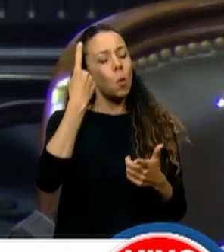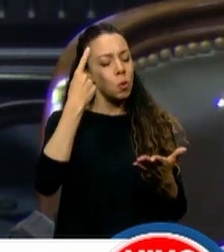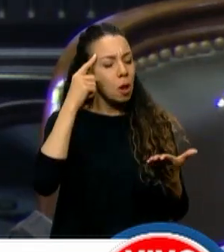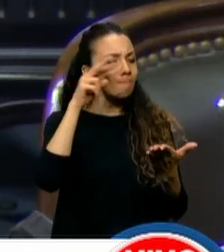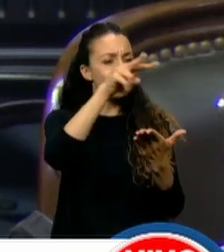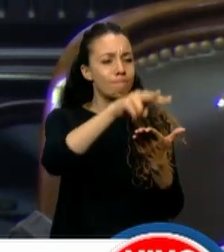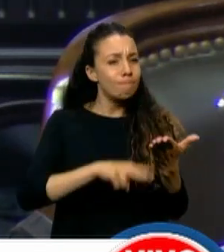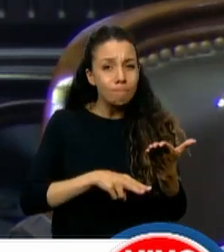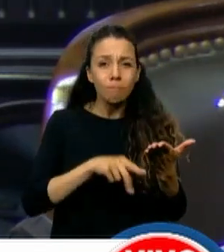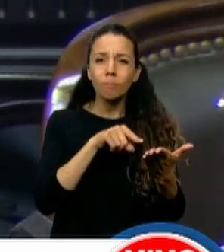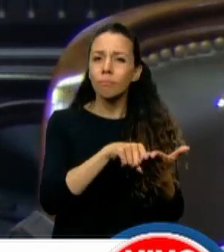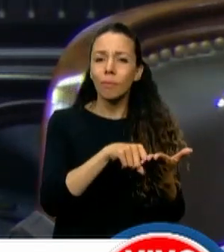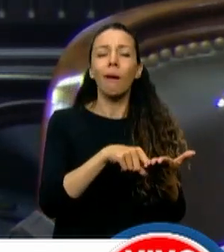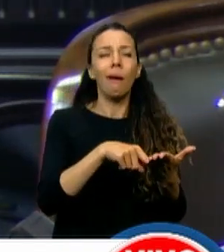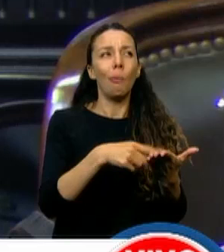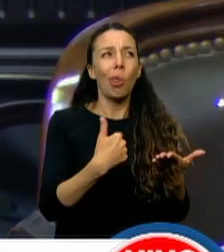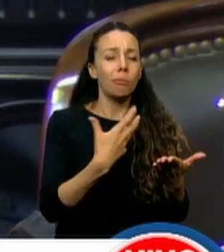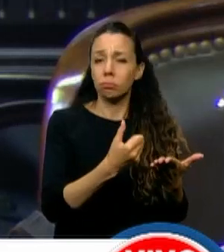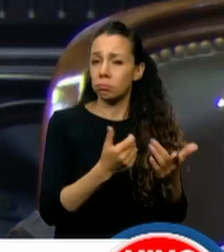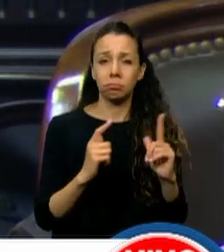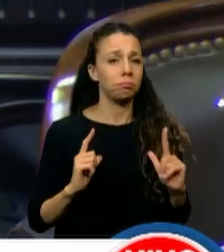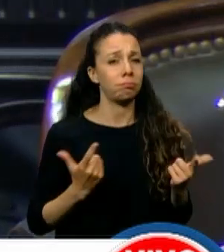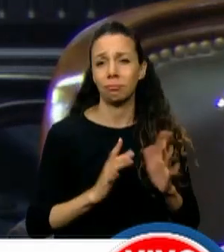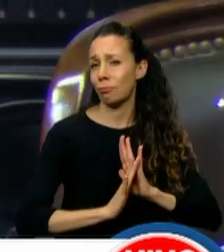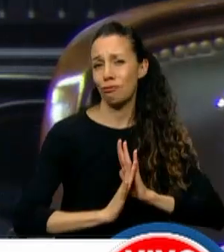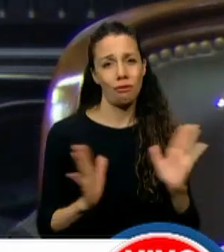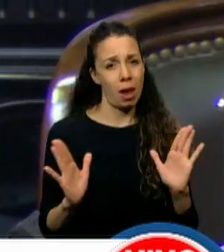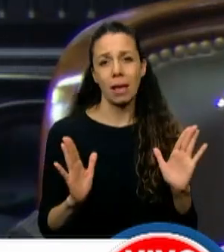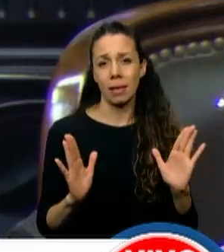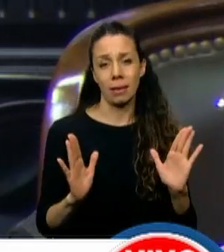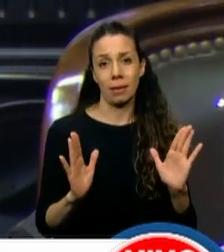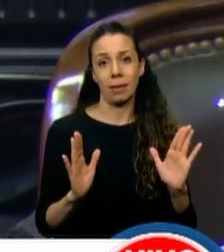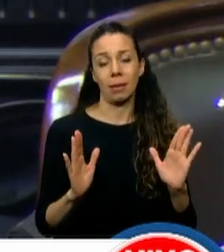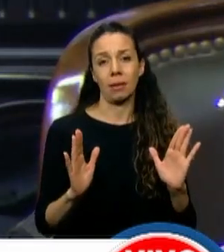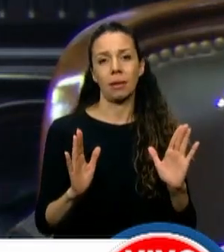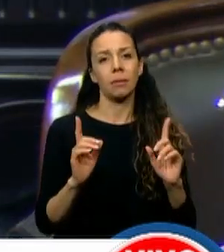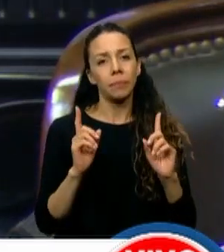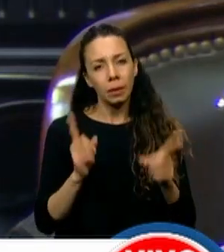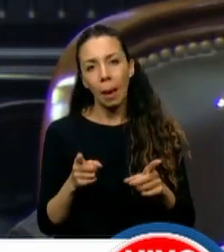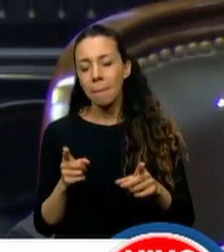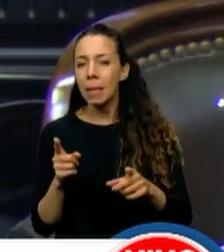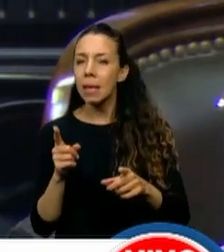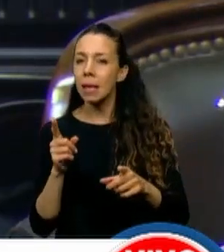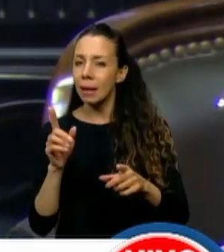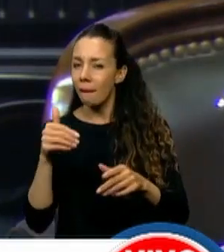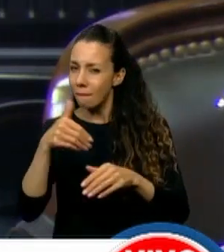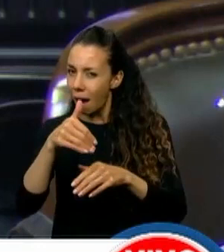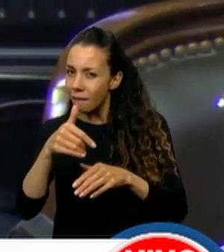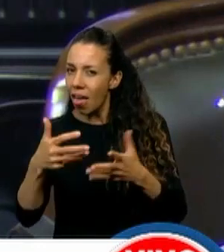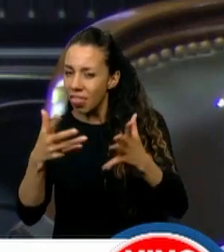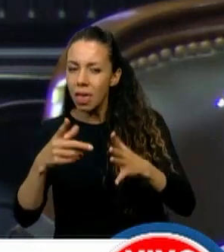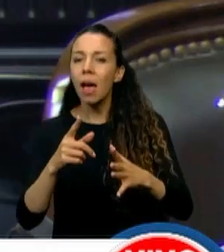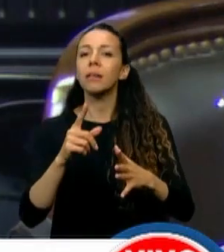este presupuesto. Pero también es cierto que vamos a escuchar estos días de quienes rechazamos toda